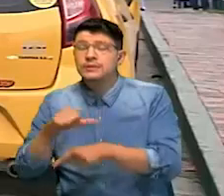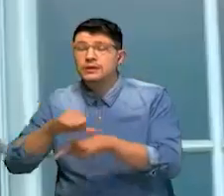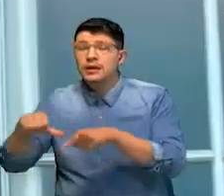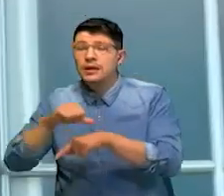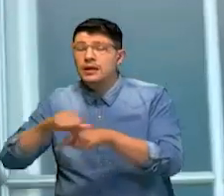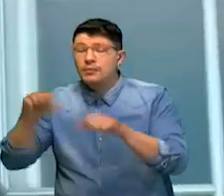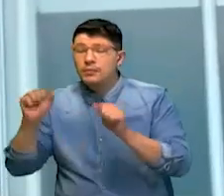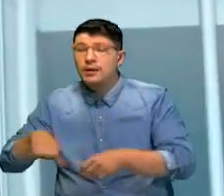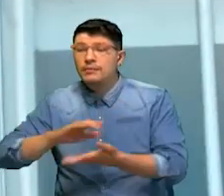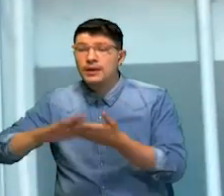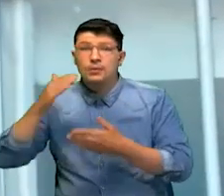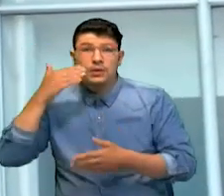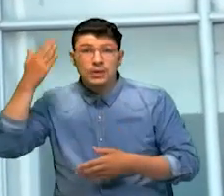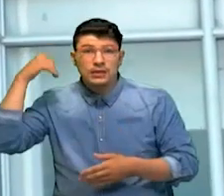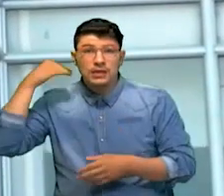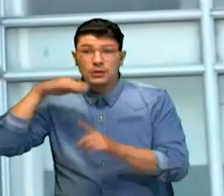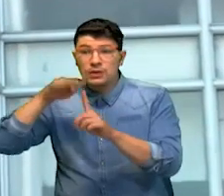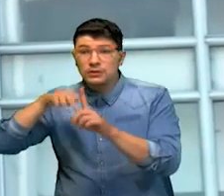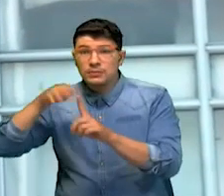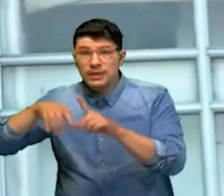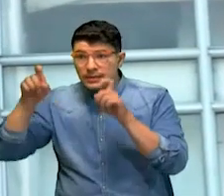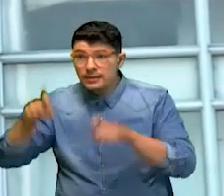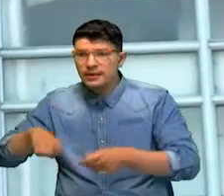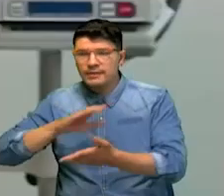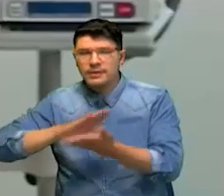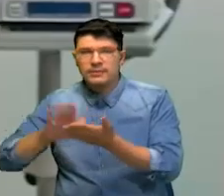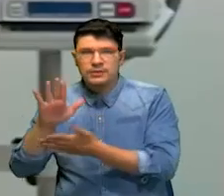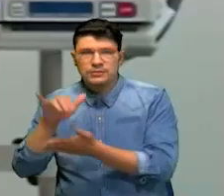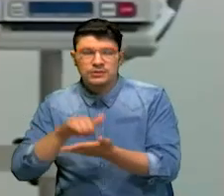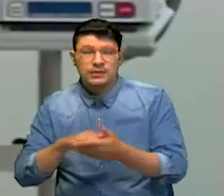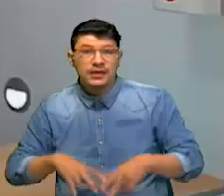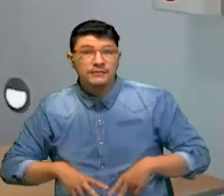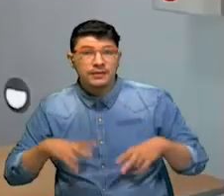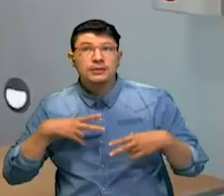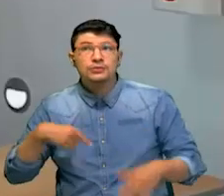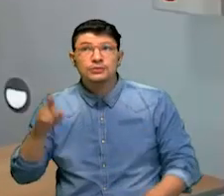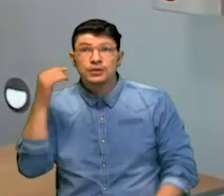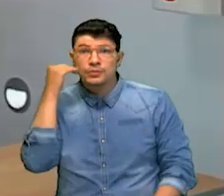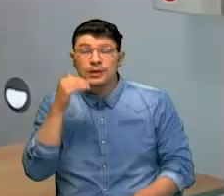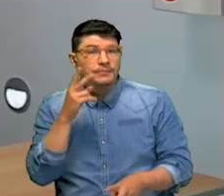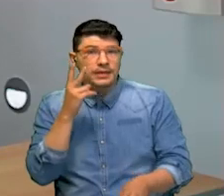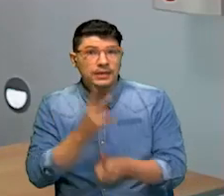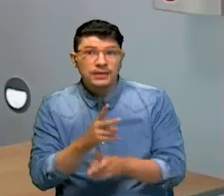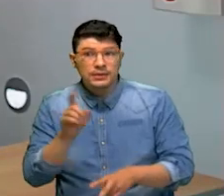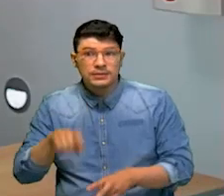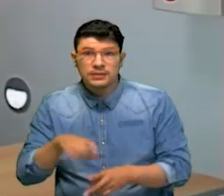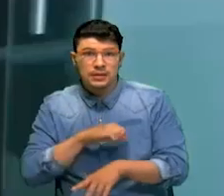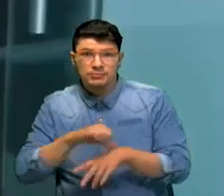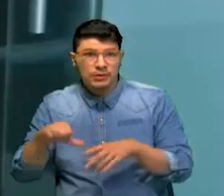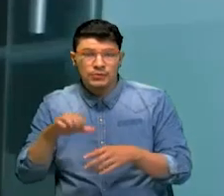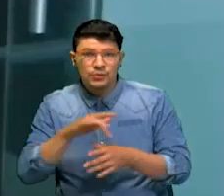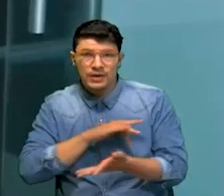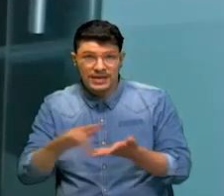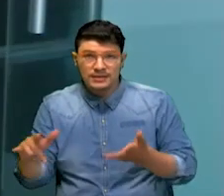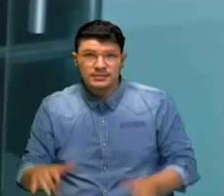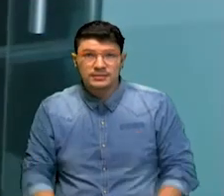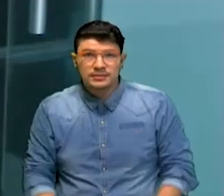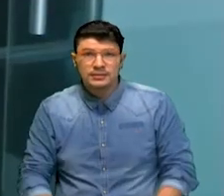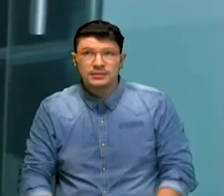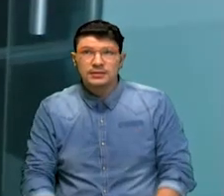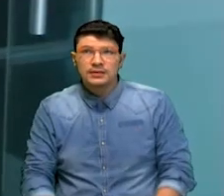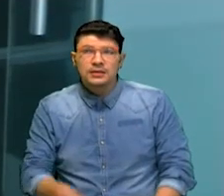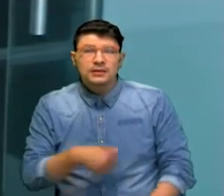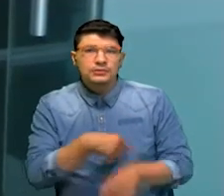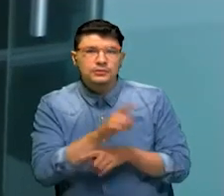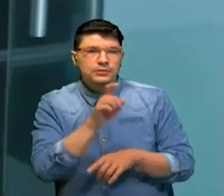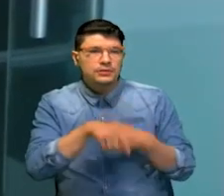que desde hace cuatro meses Comeva debía autorizar. Su vida está en peligro si no es intervenida de urgencia. Necesitan es el pago anticipado de